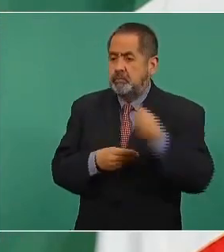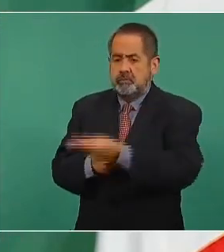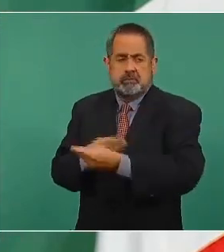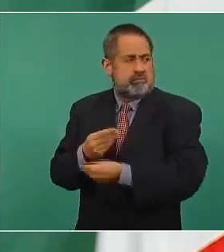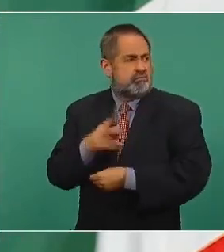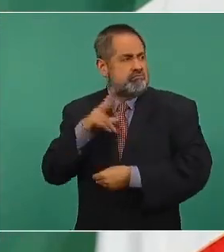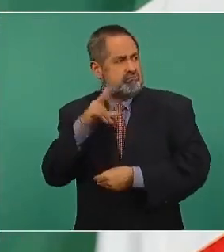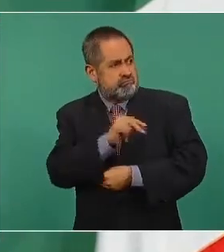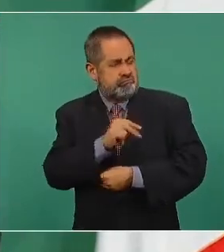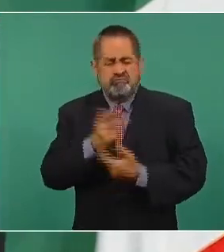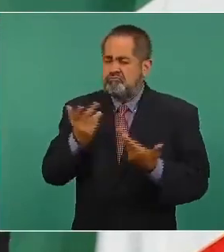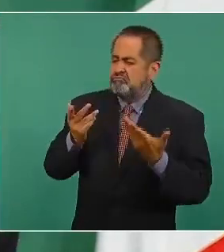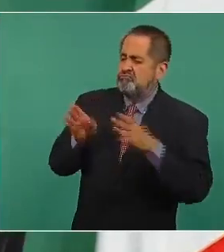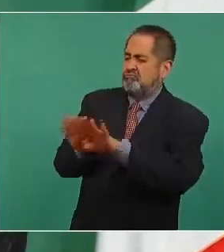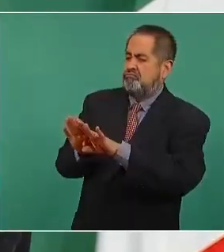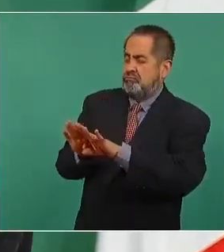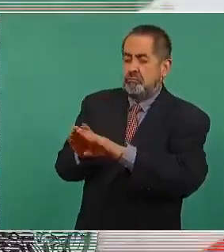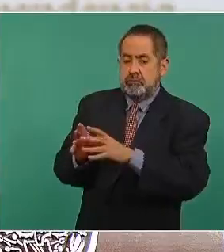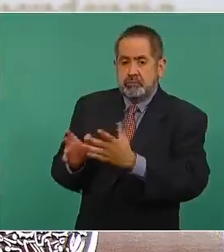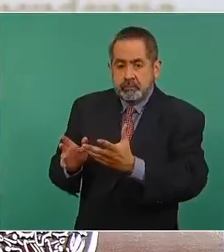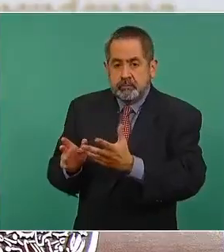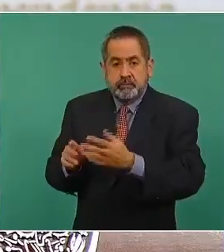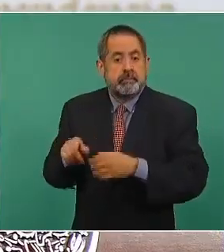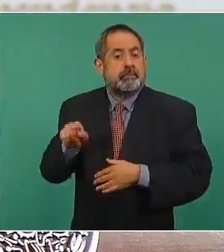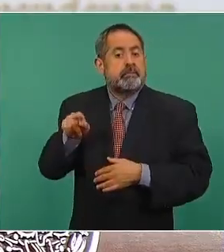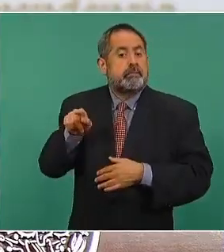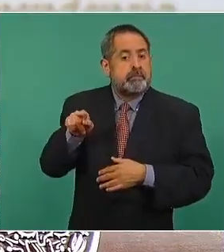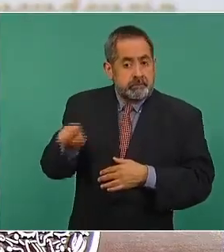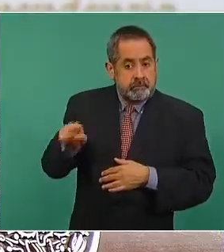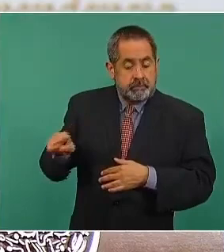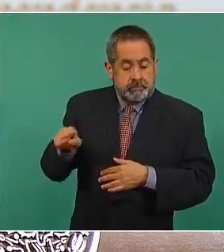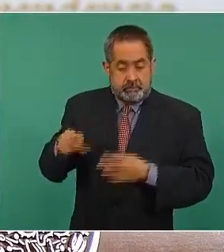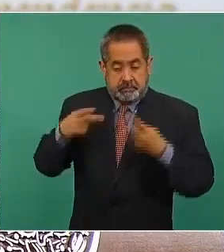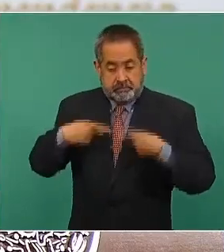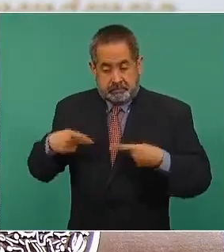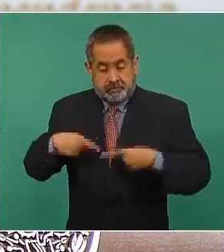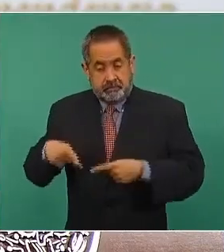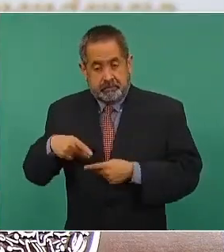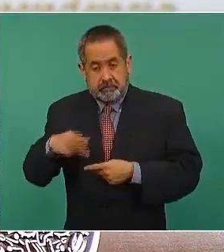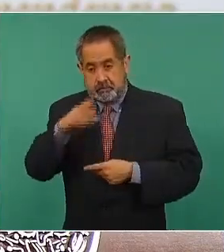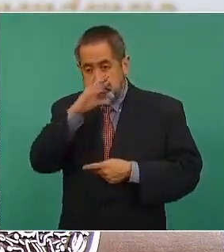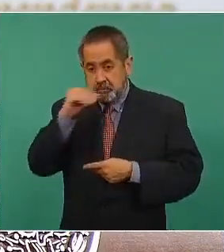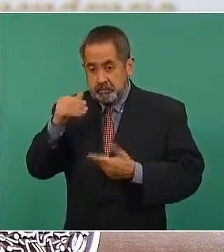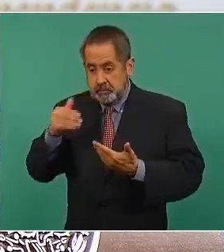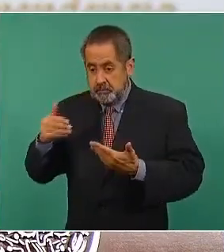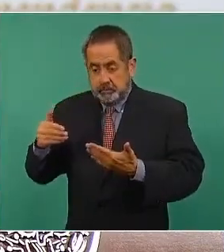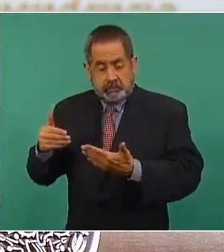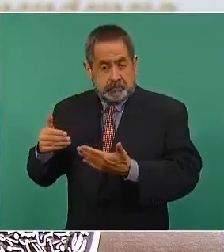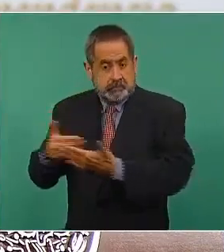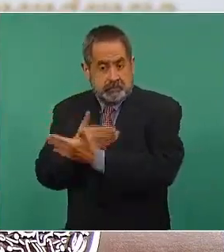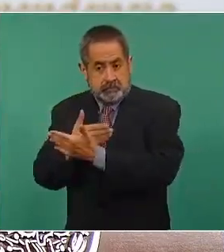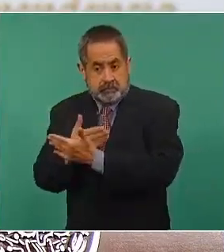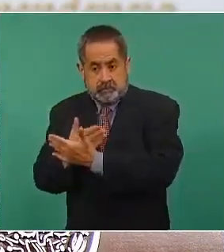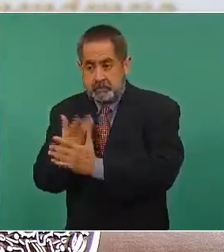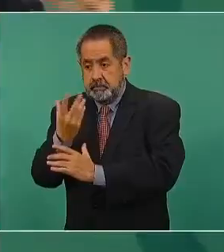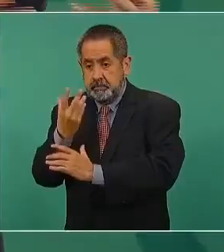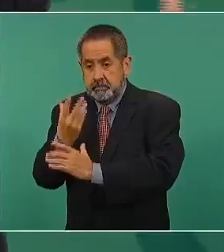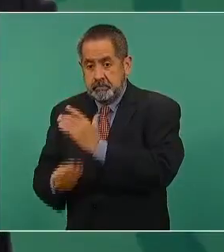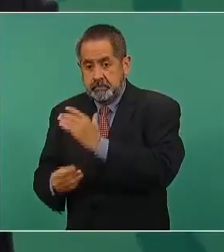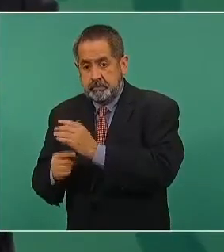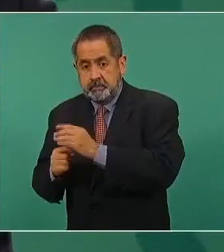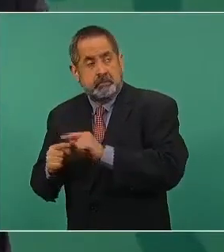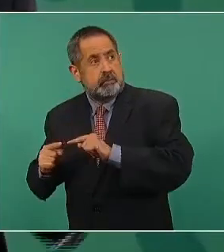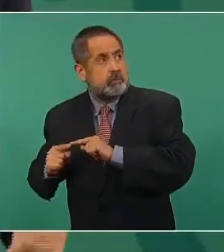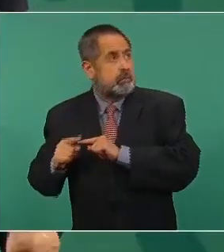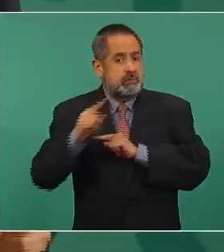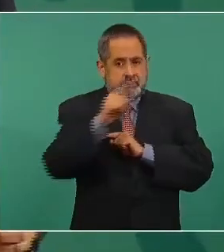cubanos de Estados Unidos que decidieron vivir en Estados Unidos, trabajar en Estados Unidos, no pueden enviar a sus